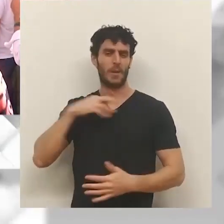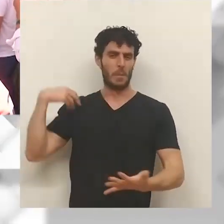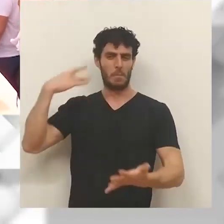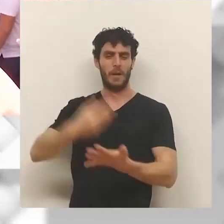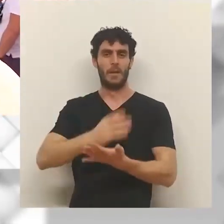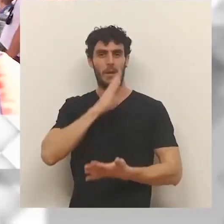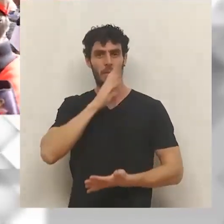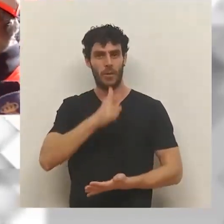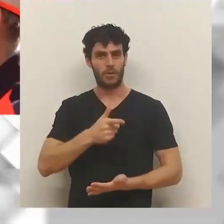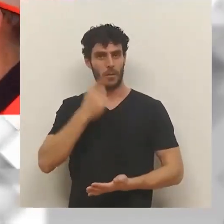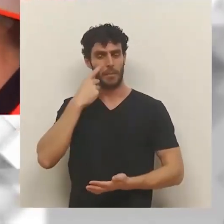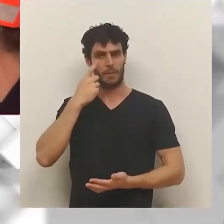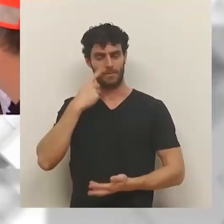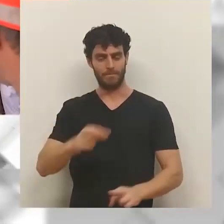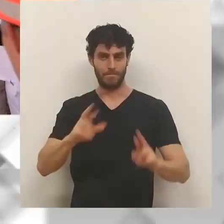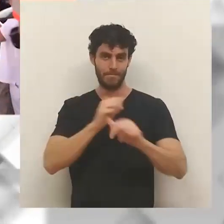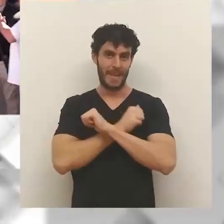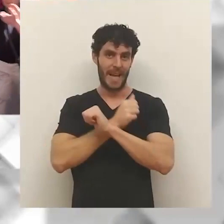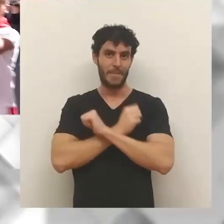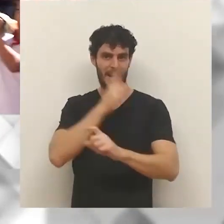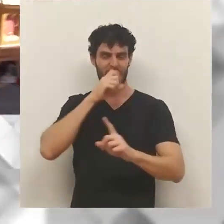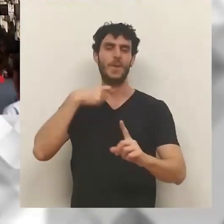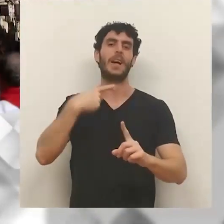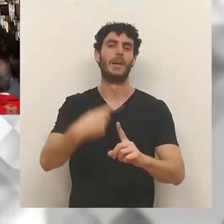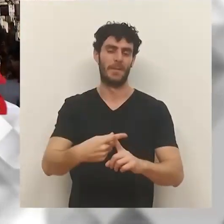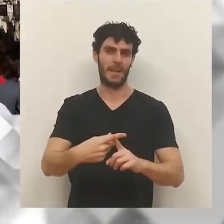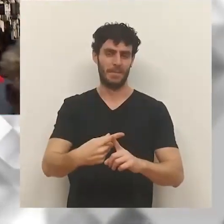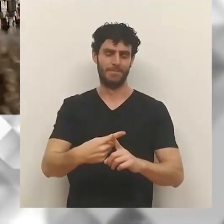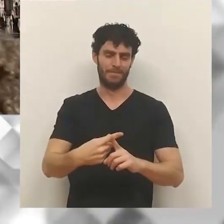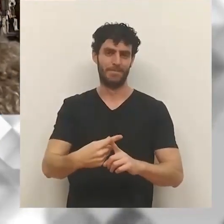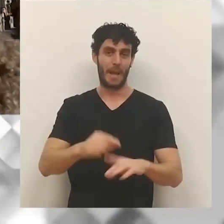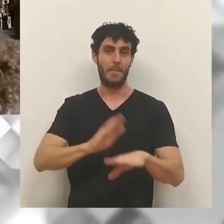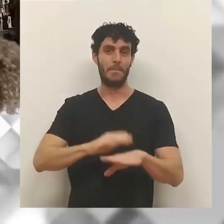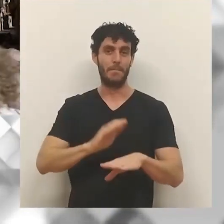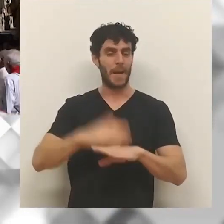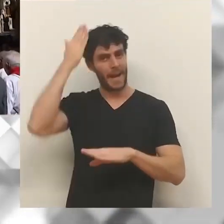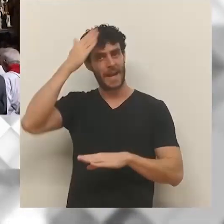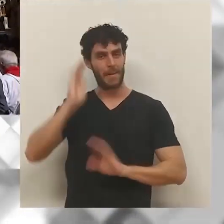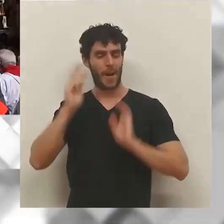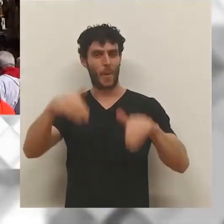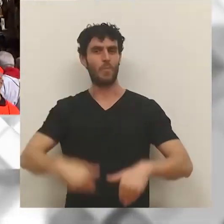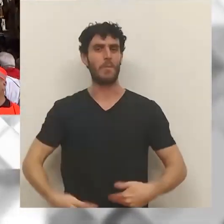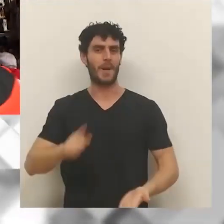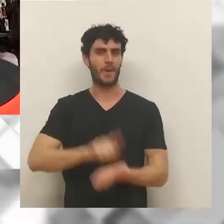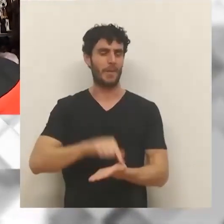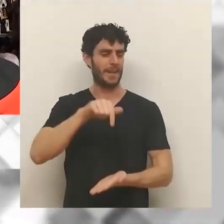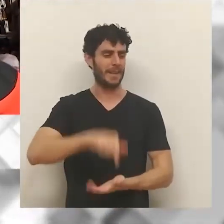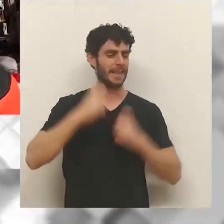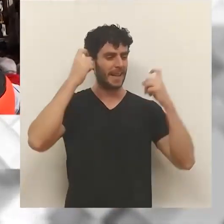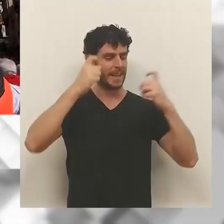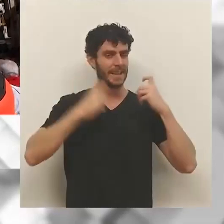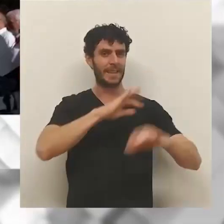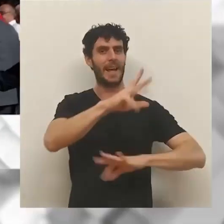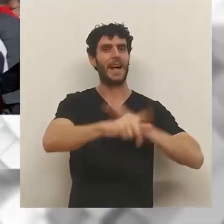durante varios siglos. Así que habrá que esperar a otro año más como se dice aquí tradicionalmente para que los